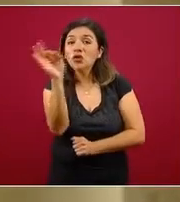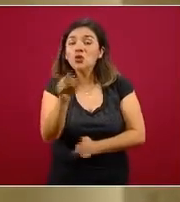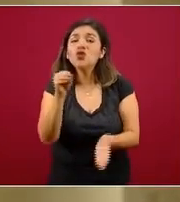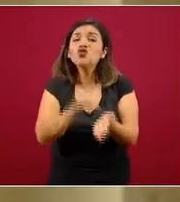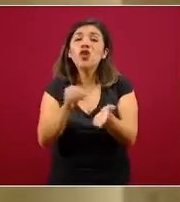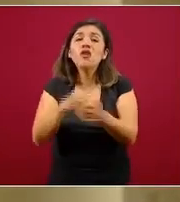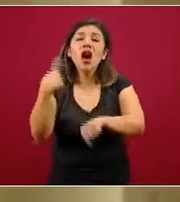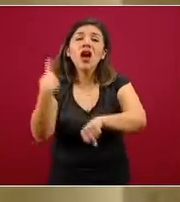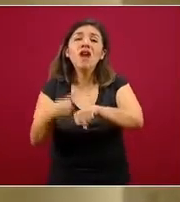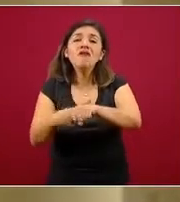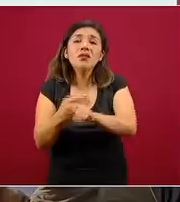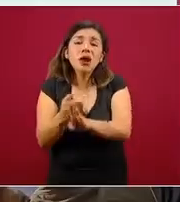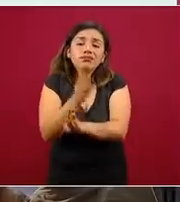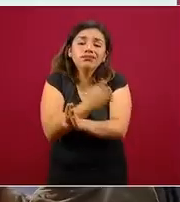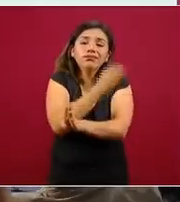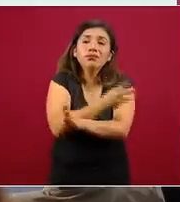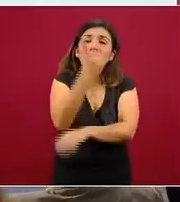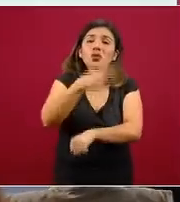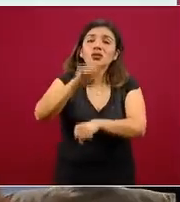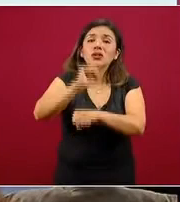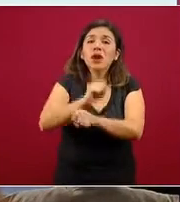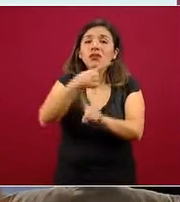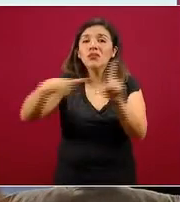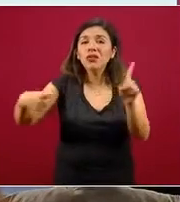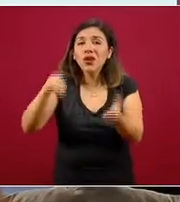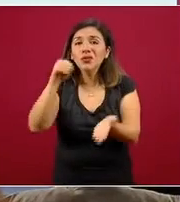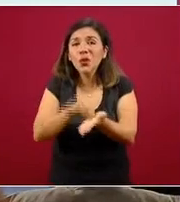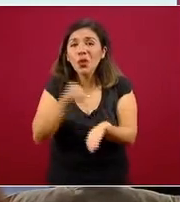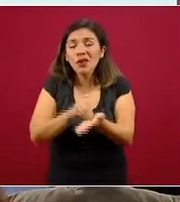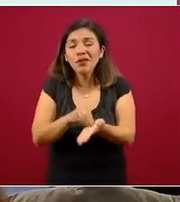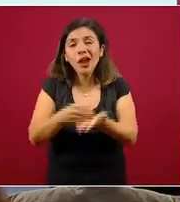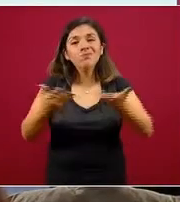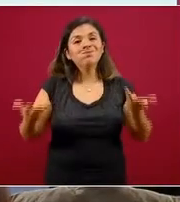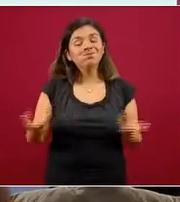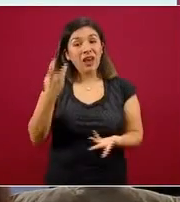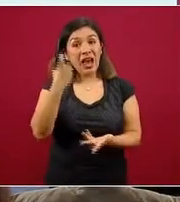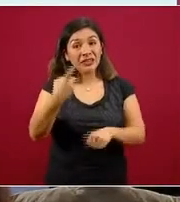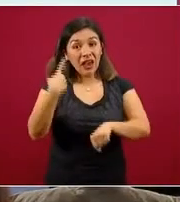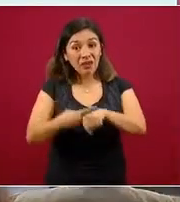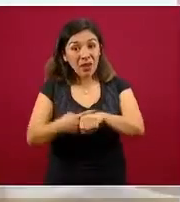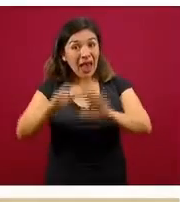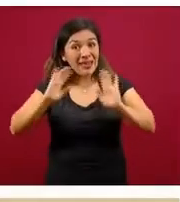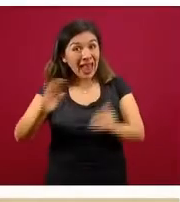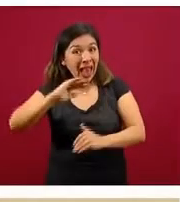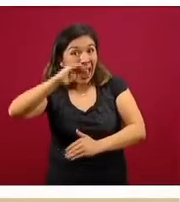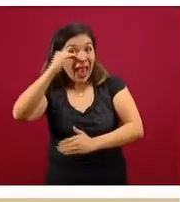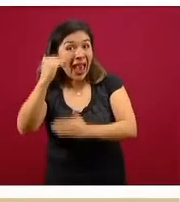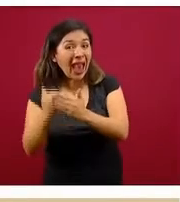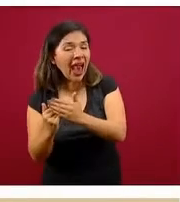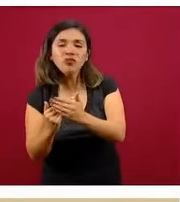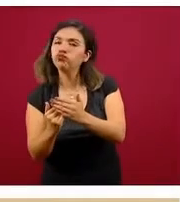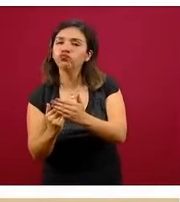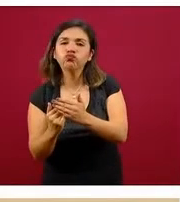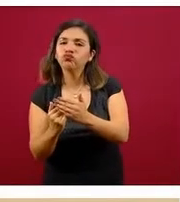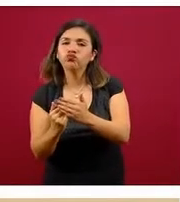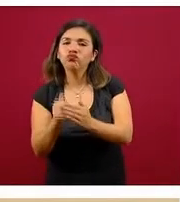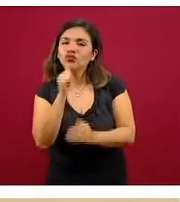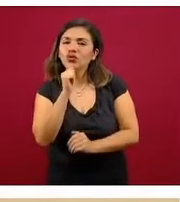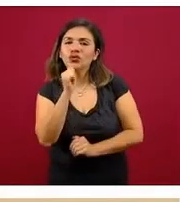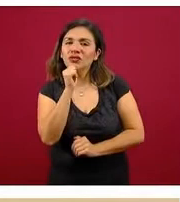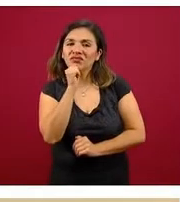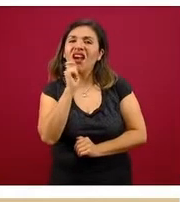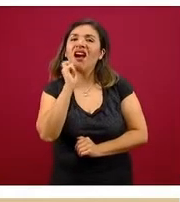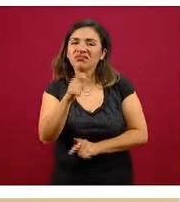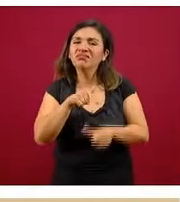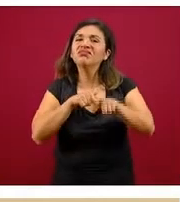activa durante los últimos 2 semanas y media, lo cual quiere decir que la pandemia no continúa con un descenso,